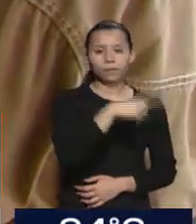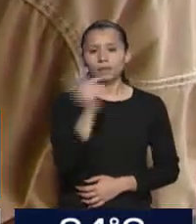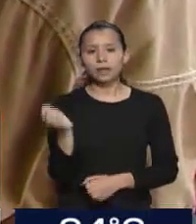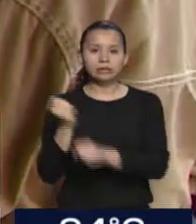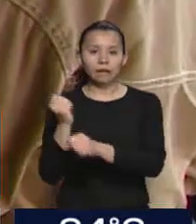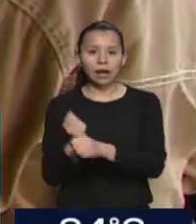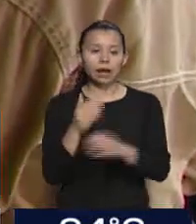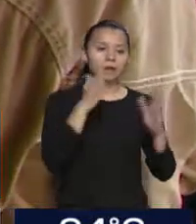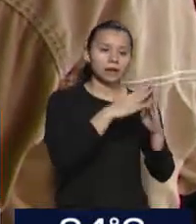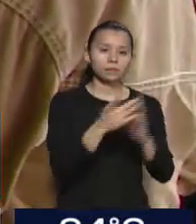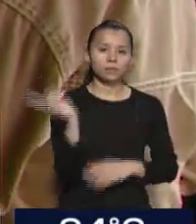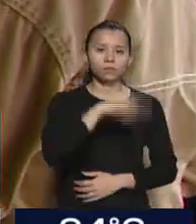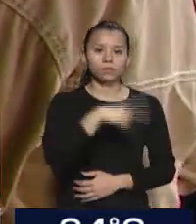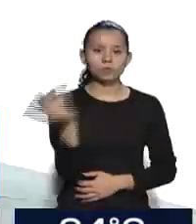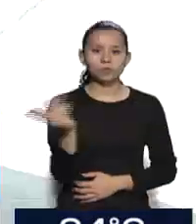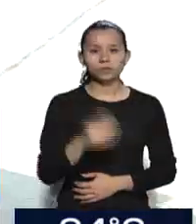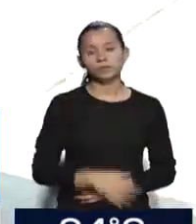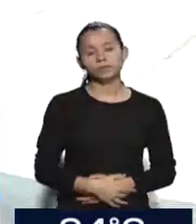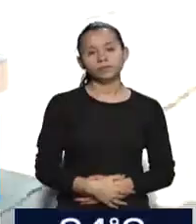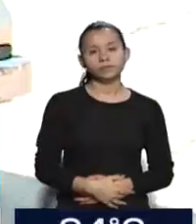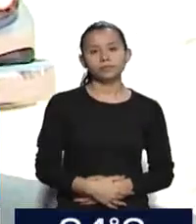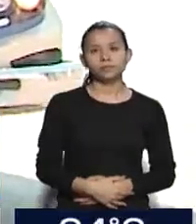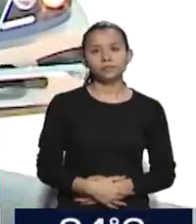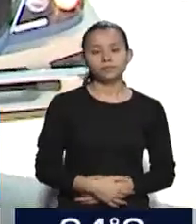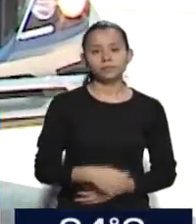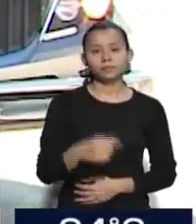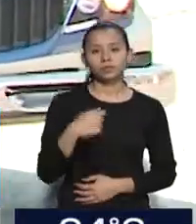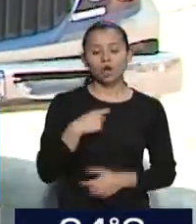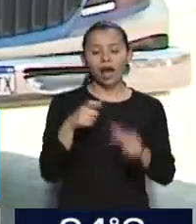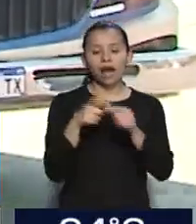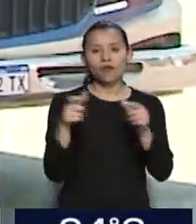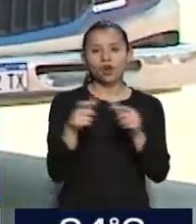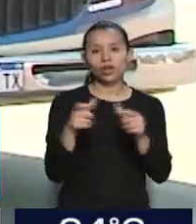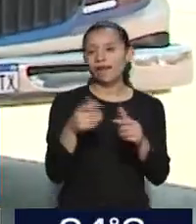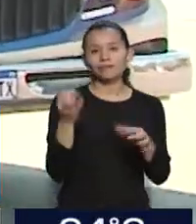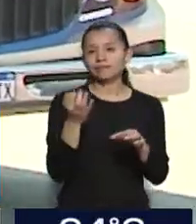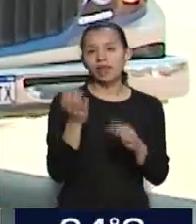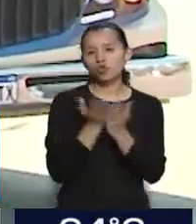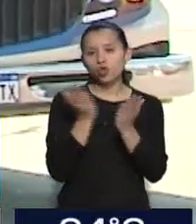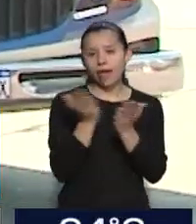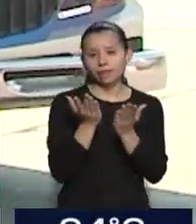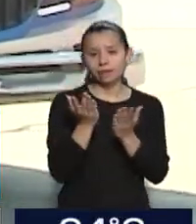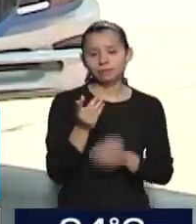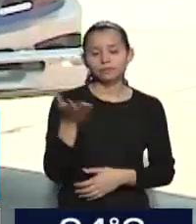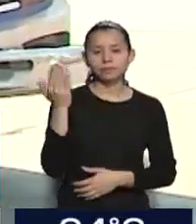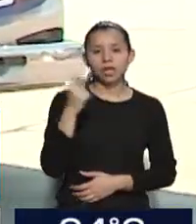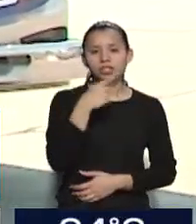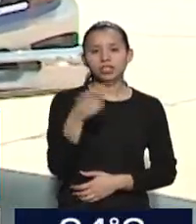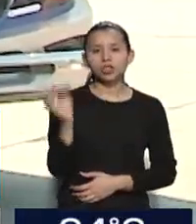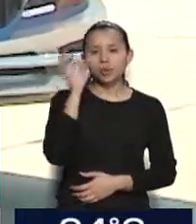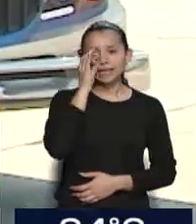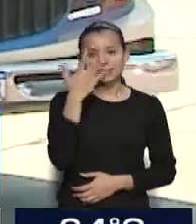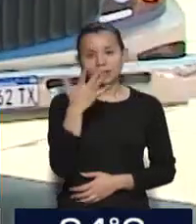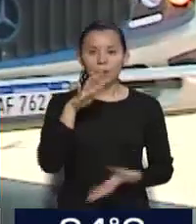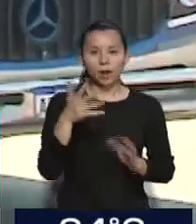uso para viajar los fines de semana. Tengo el abono estudiantil, así que pagaba 125 de ida y 125 de